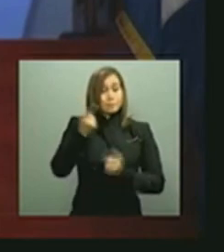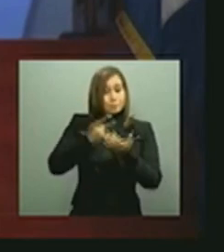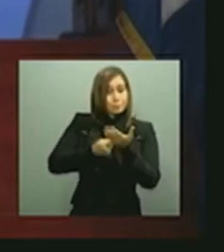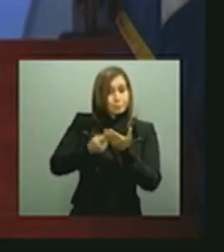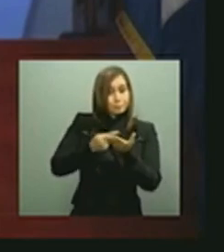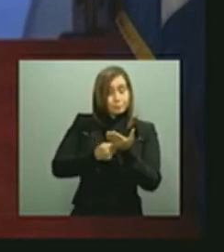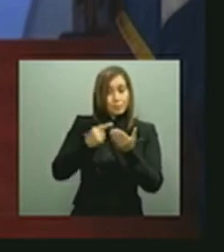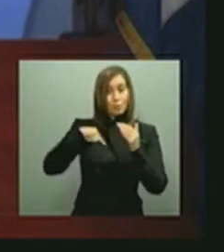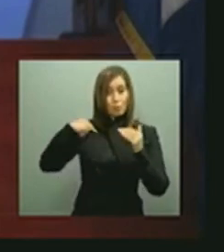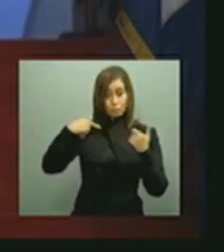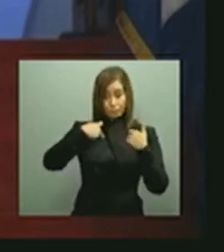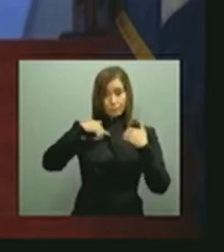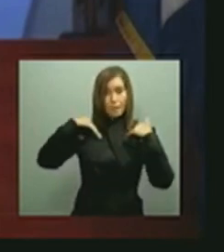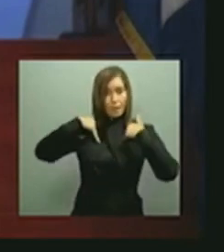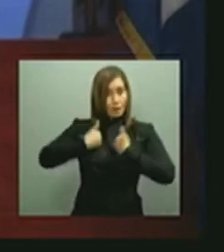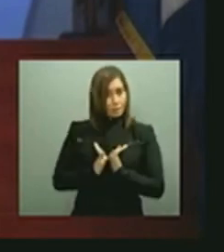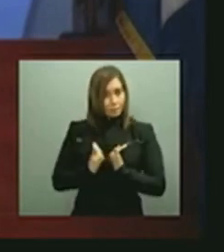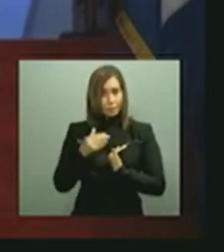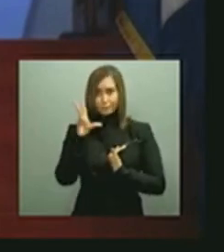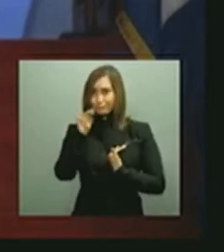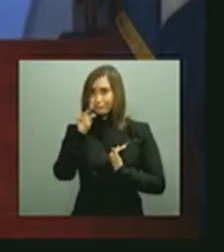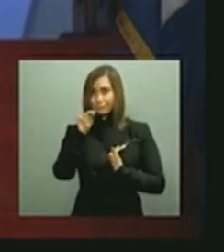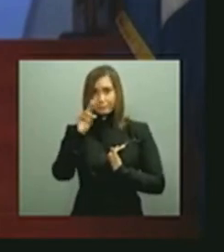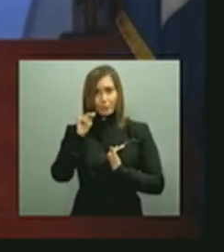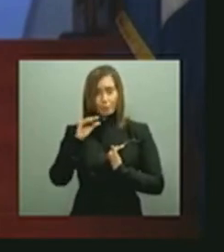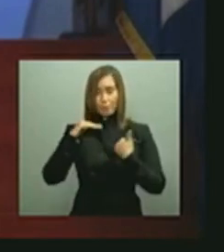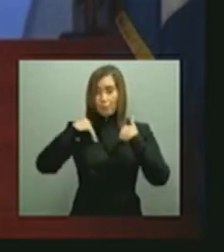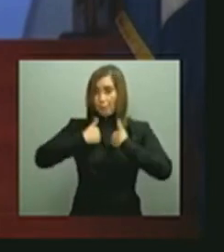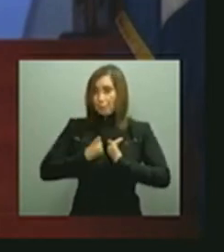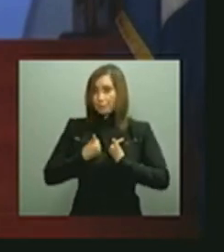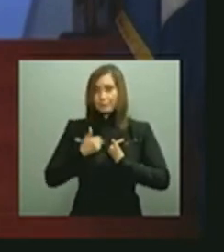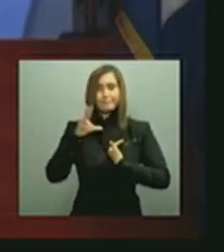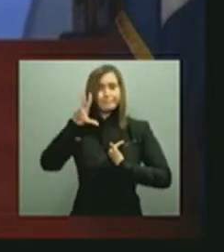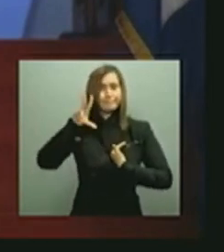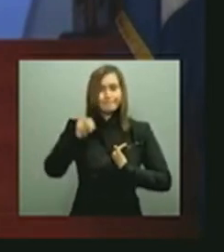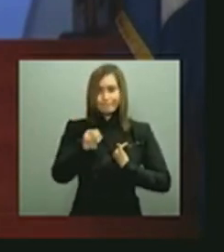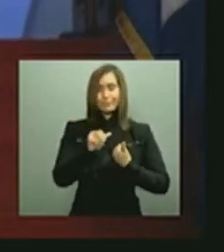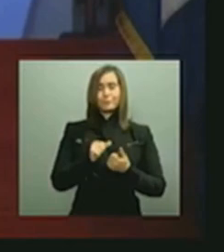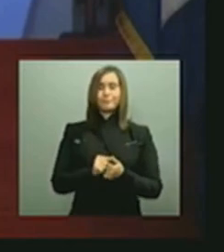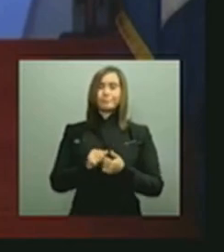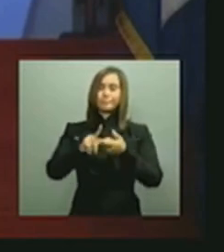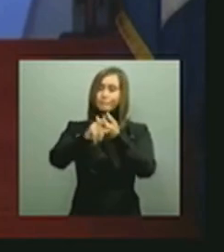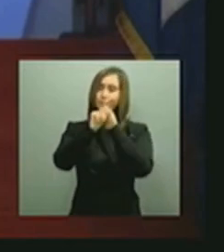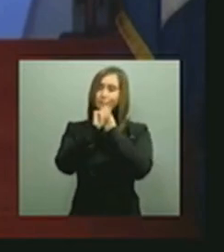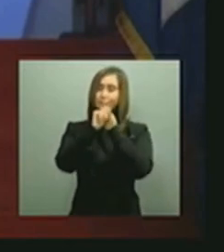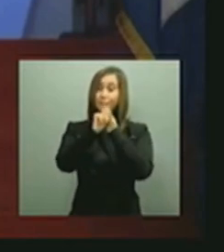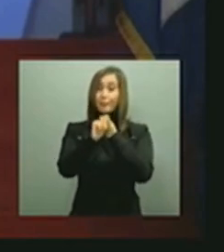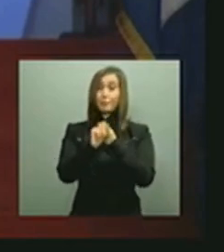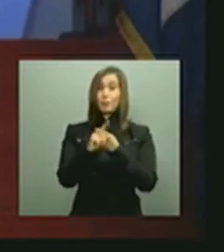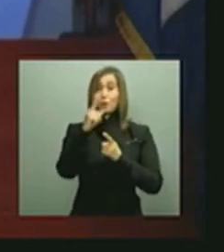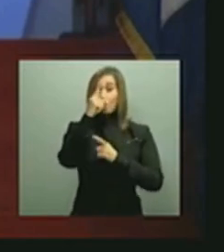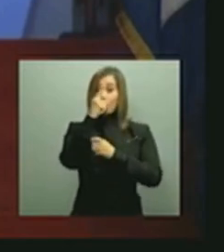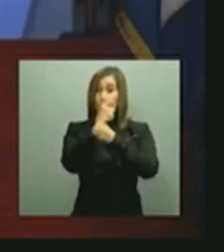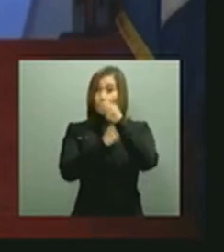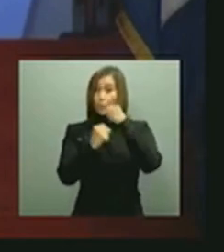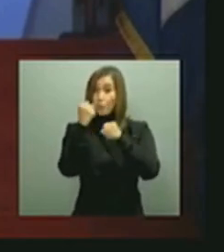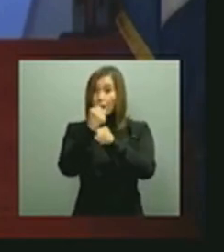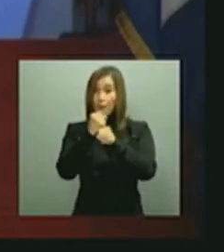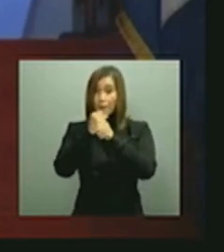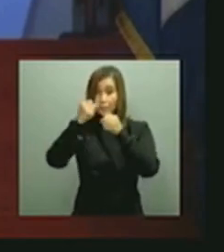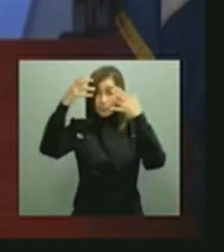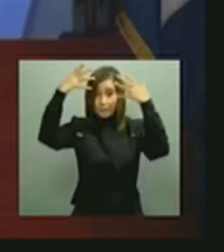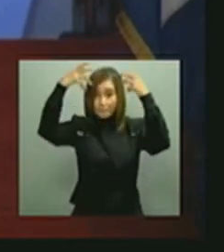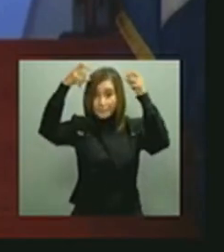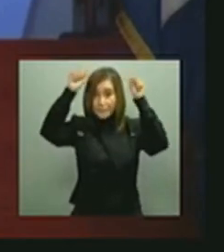dice el presidente de la República. Nosotros tenemos un video por ahí con ustedes que